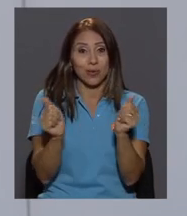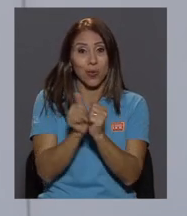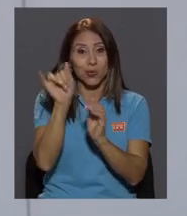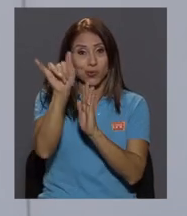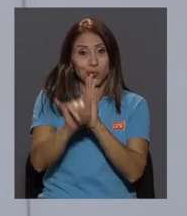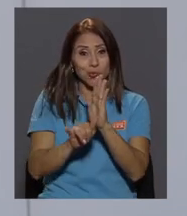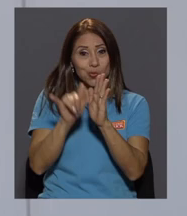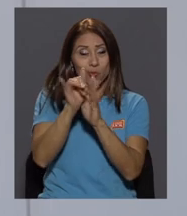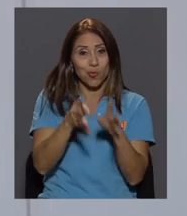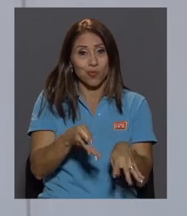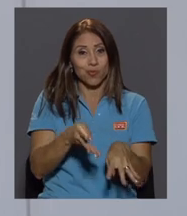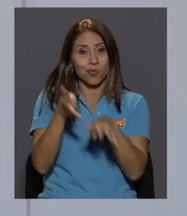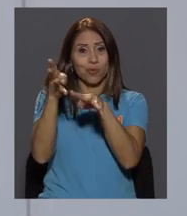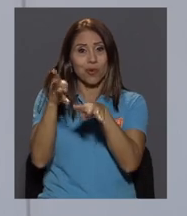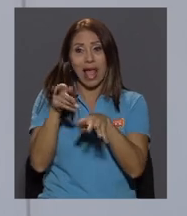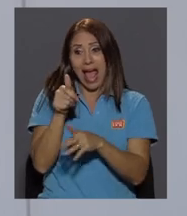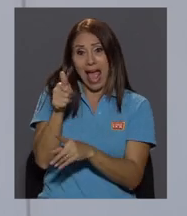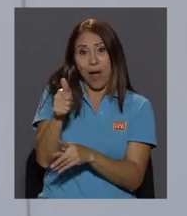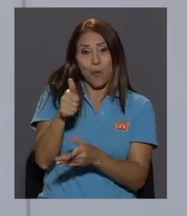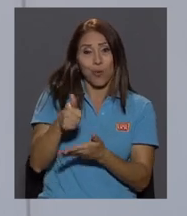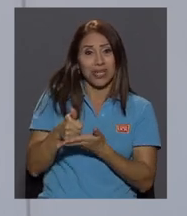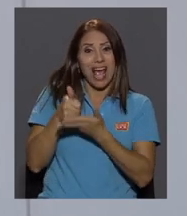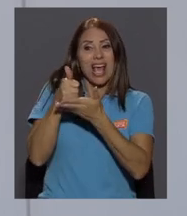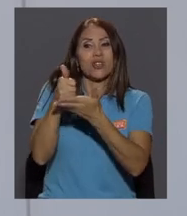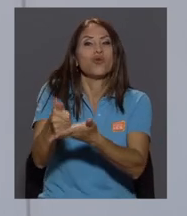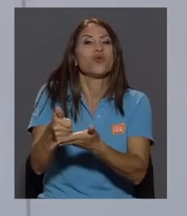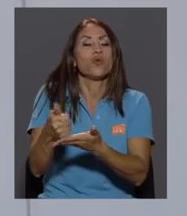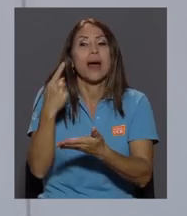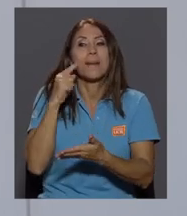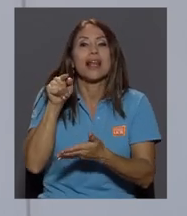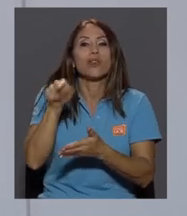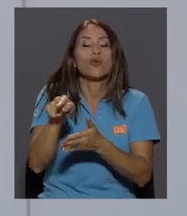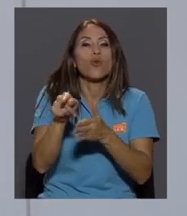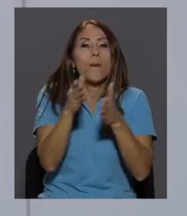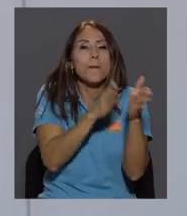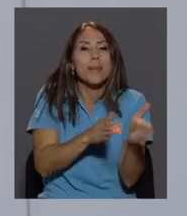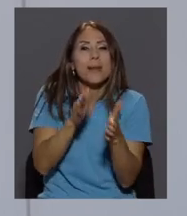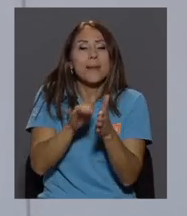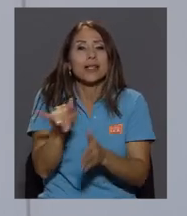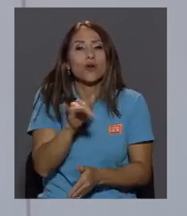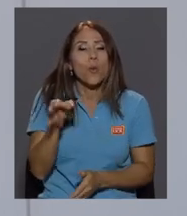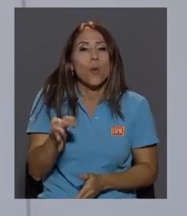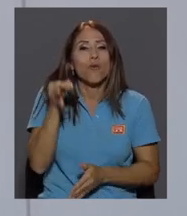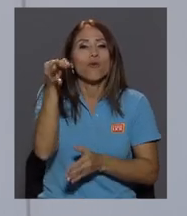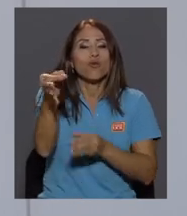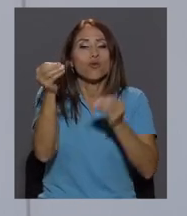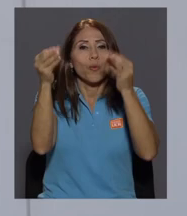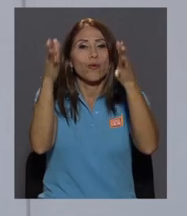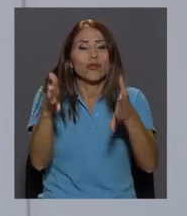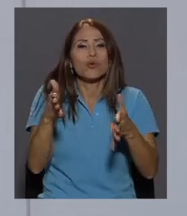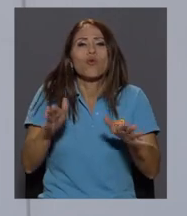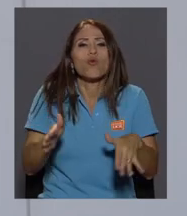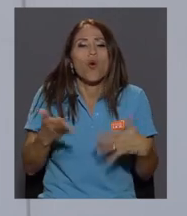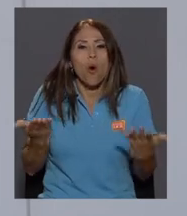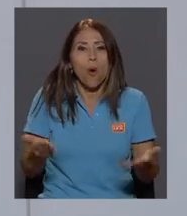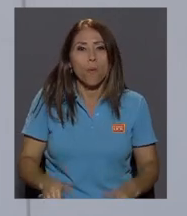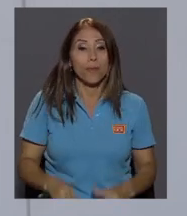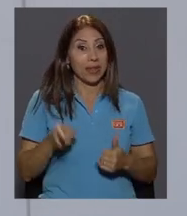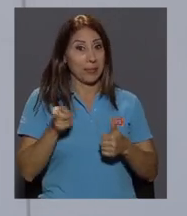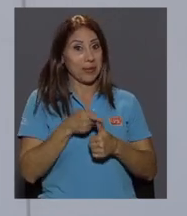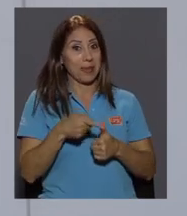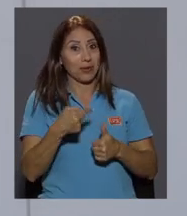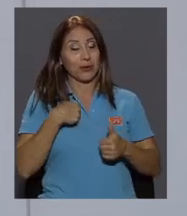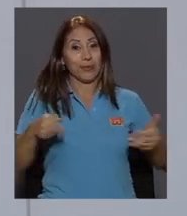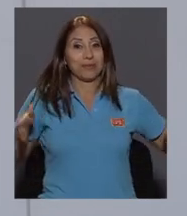esta propuesta tuya en que te ayuda a vos ahora si en tu formación como futuro profesor de mates bueno primeramente me ha